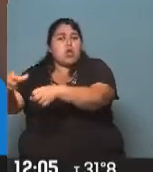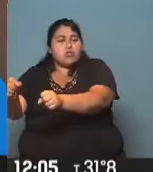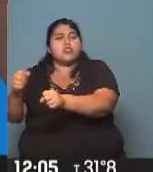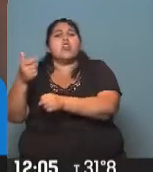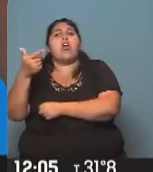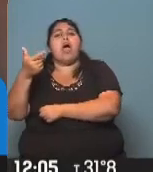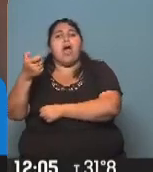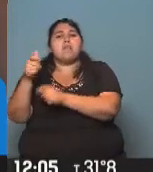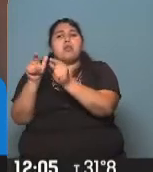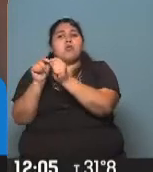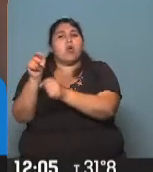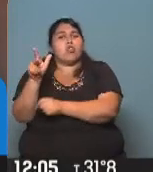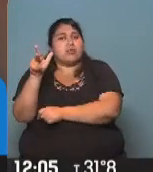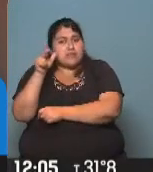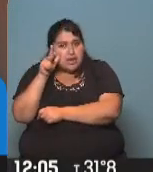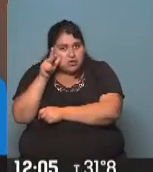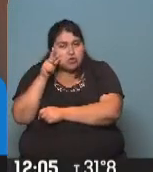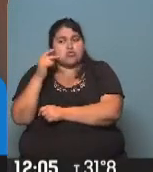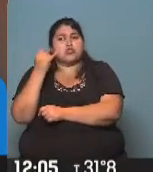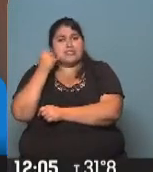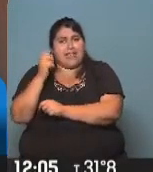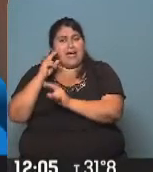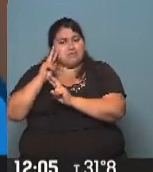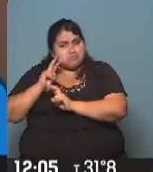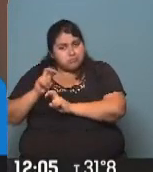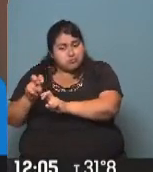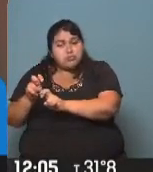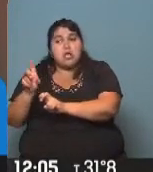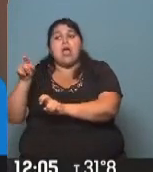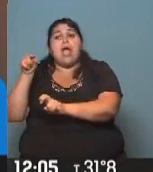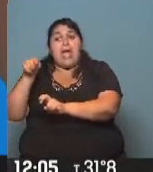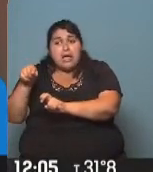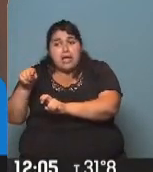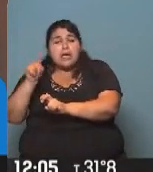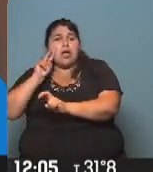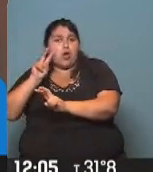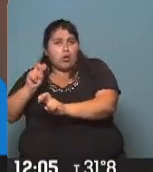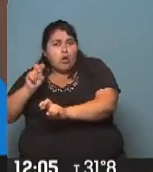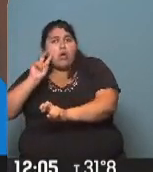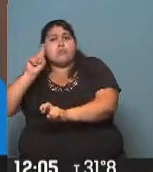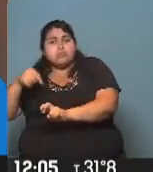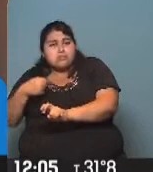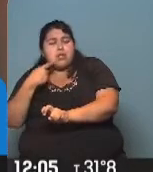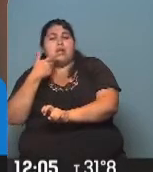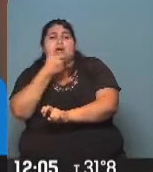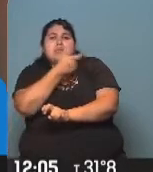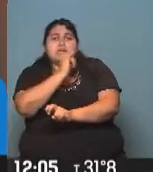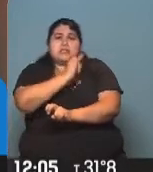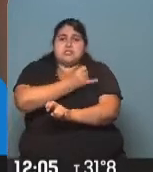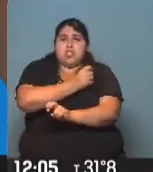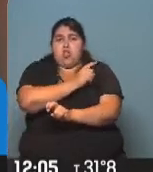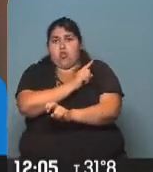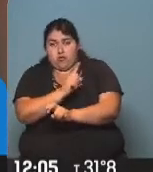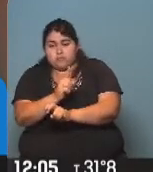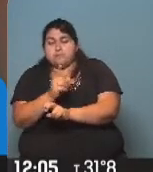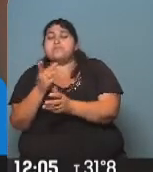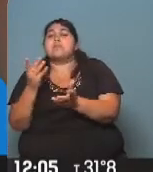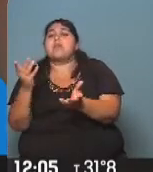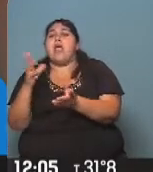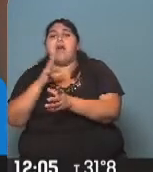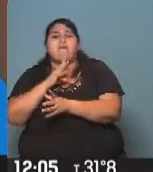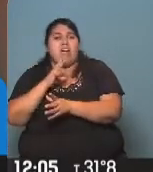que se esta peritando si es la que fue utilizada para asesinar a brian philip una de las hipótesis